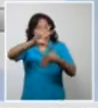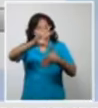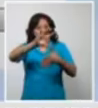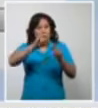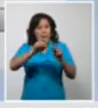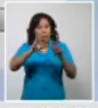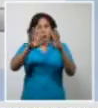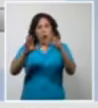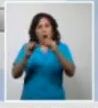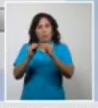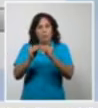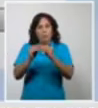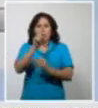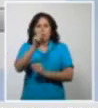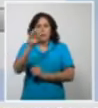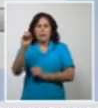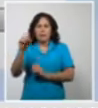acumulan